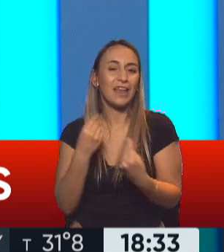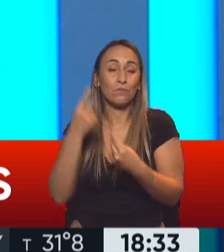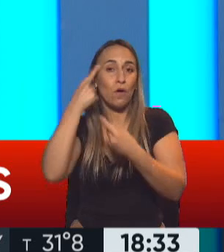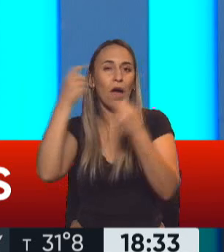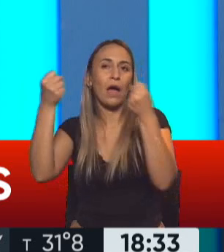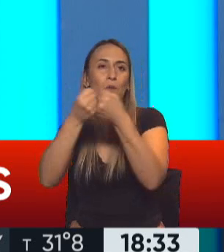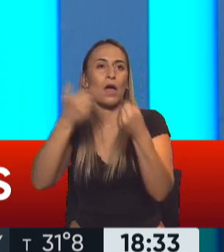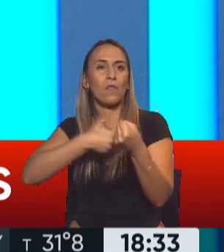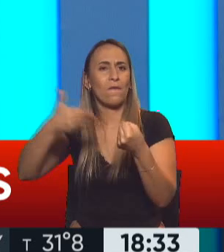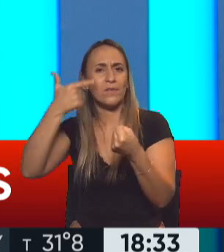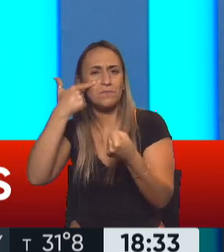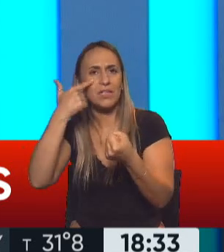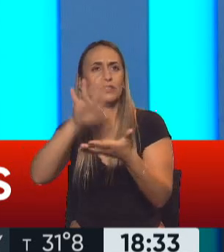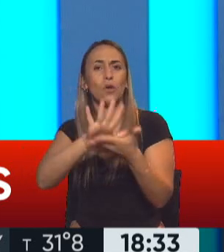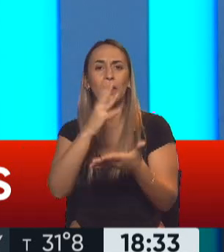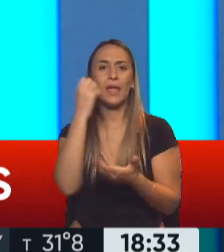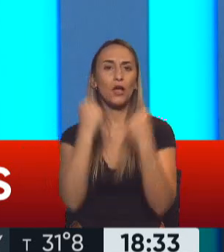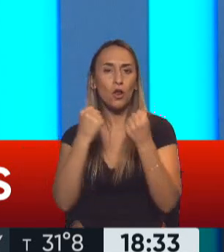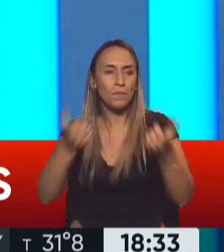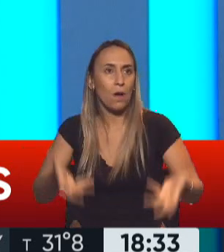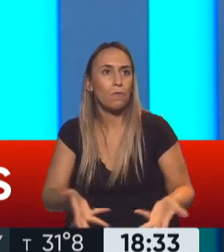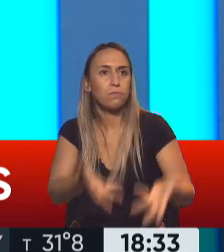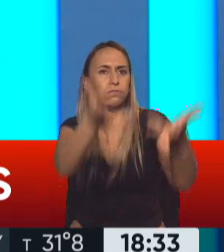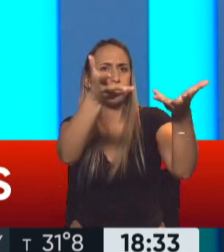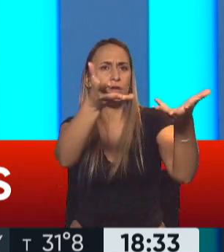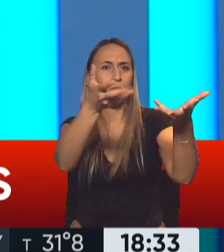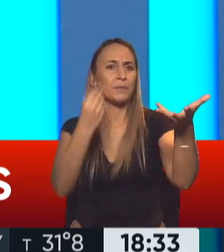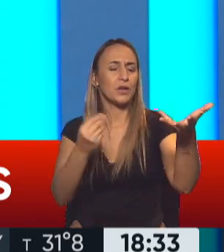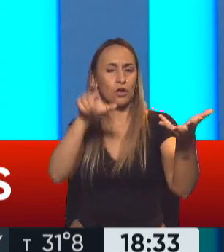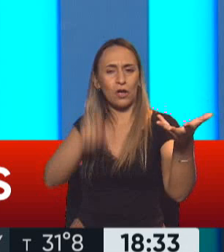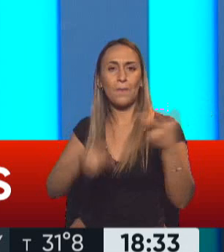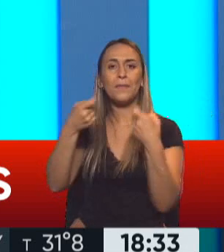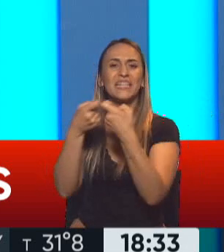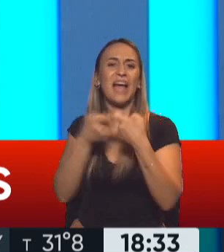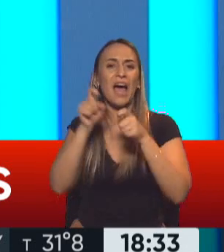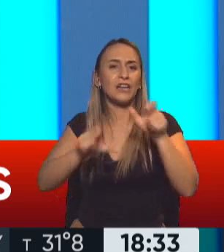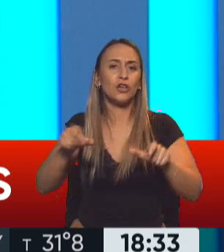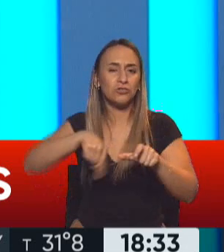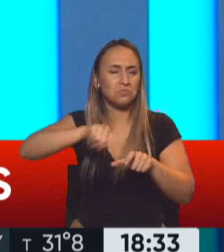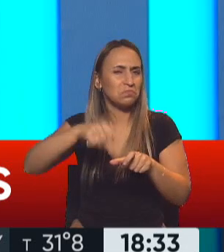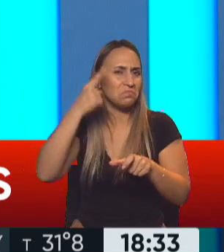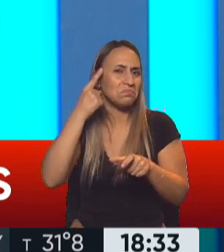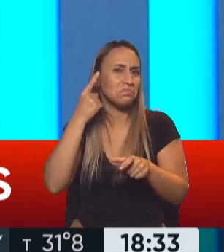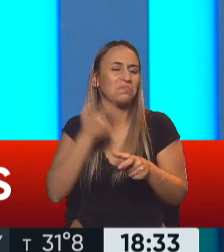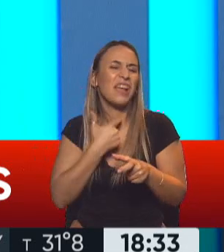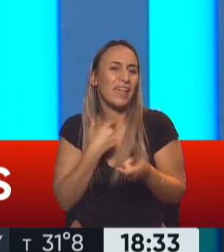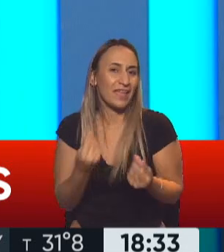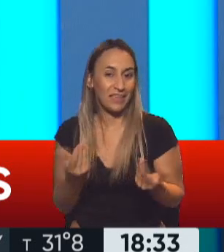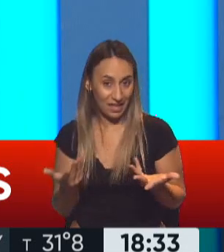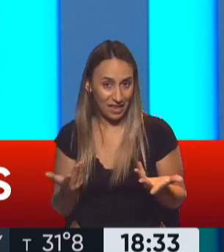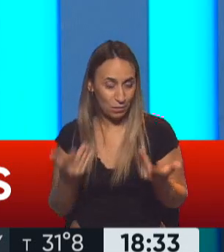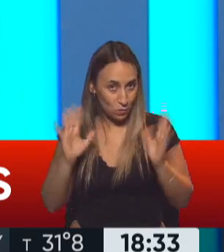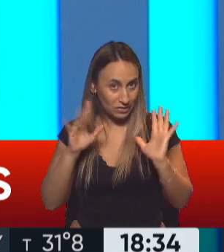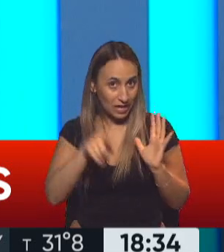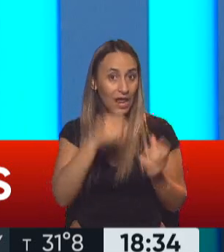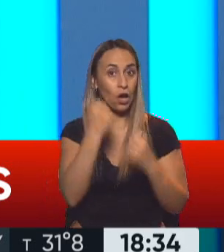de crecimiento económico? ¿Sí? ¿Creen que puede llegar a limitar, a cohibir ese crecimiento? ¿Creen